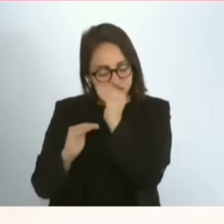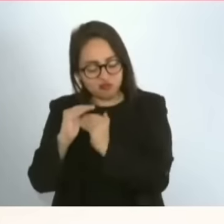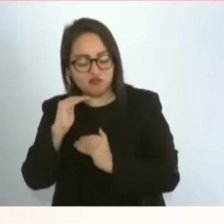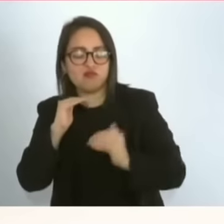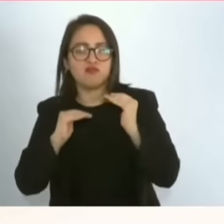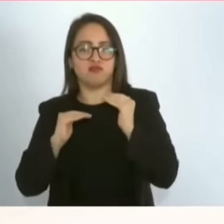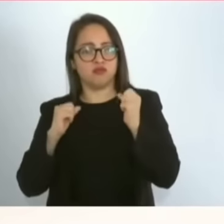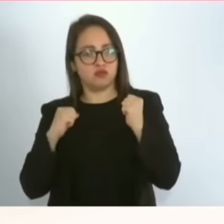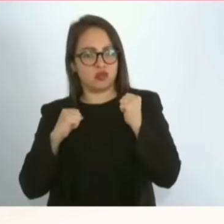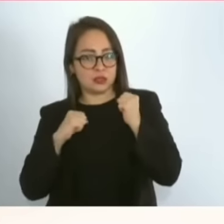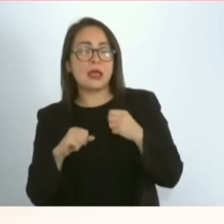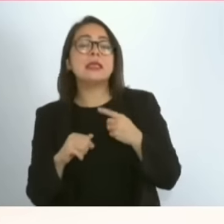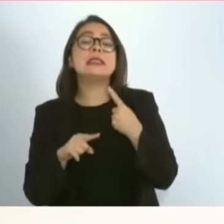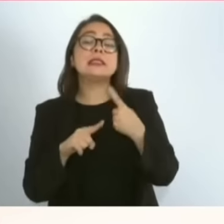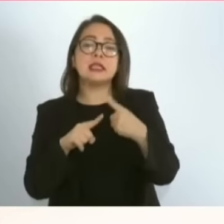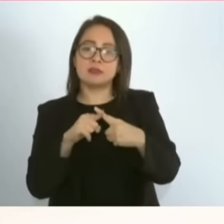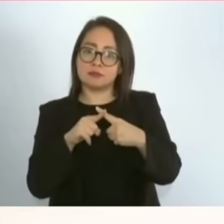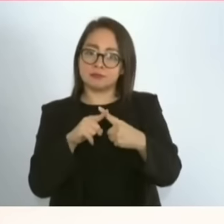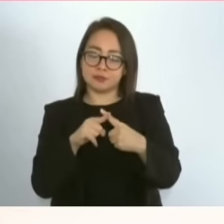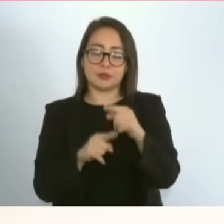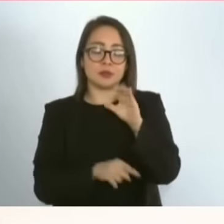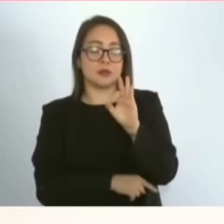democracia, Francisco I. Madero,